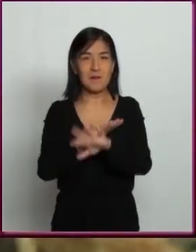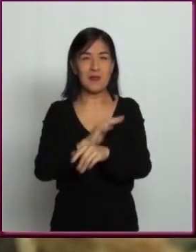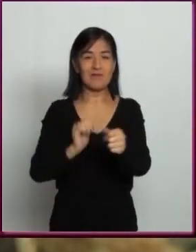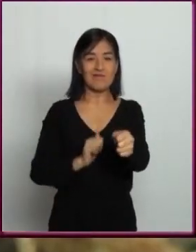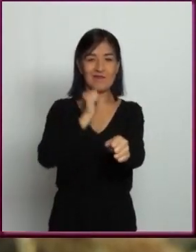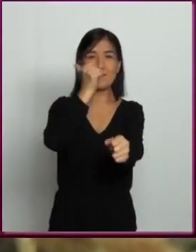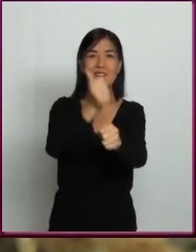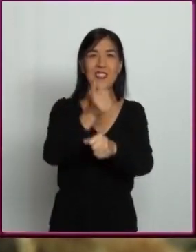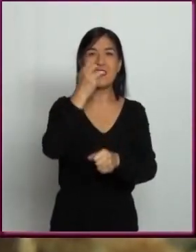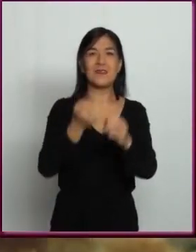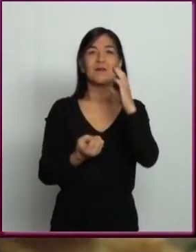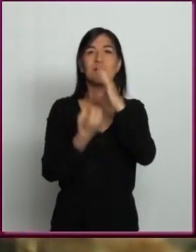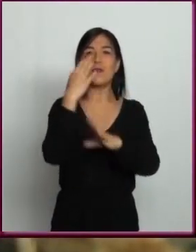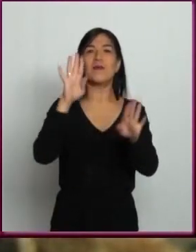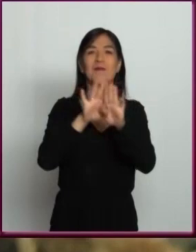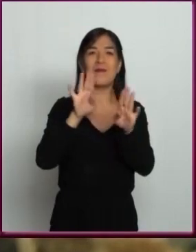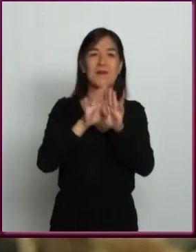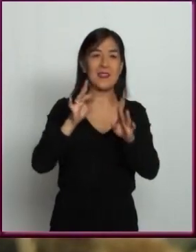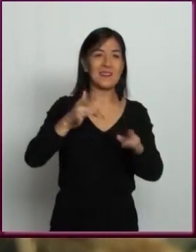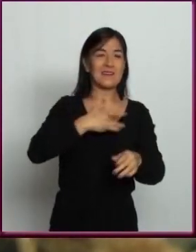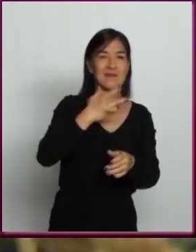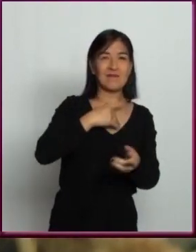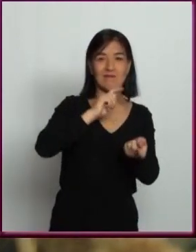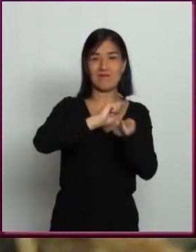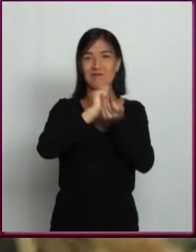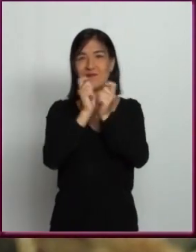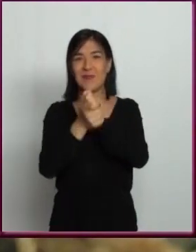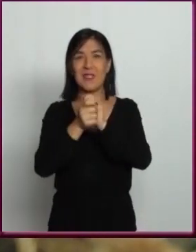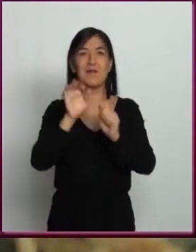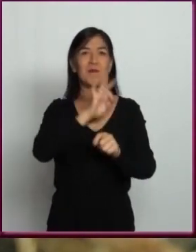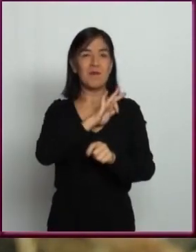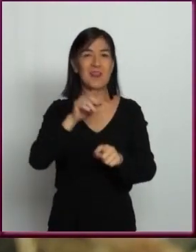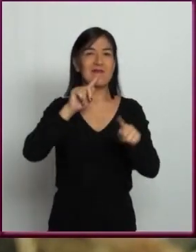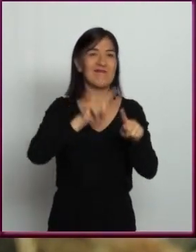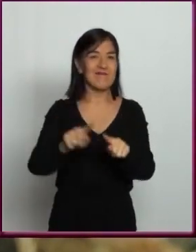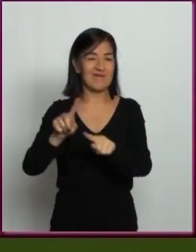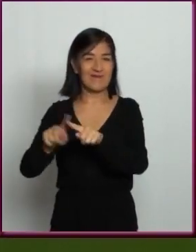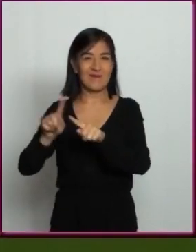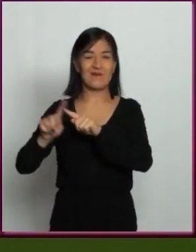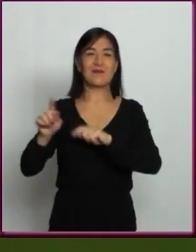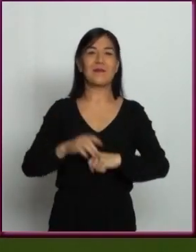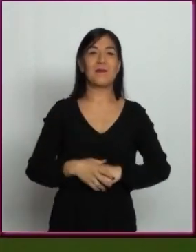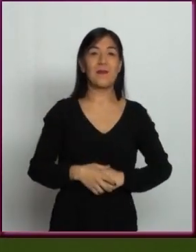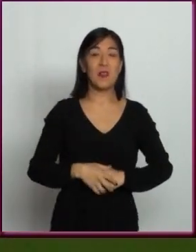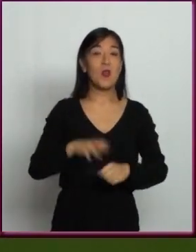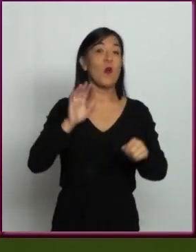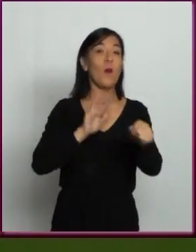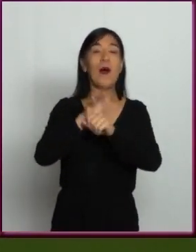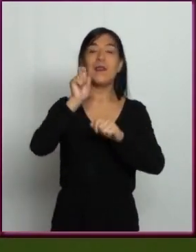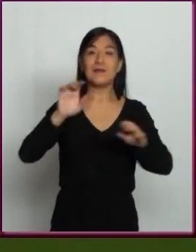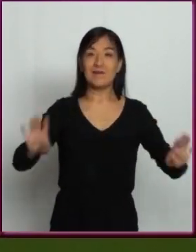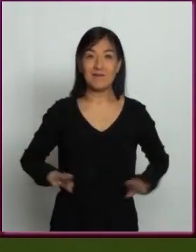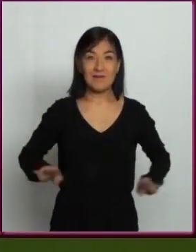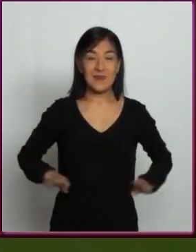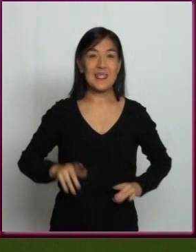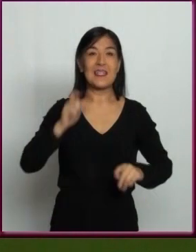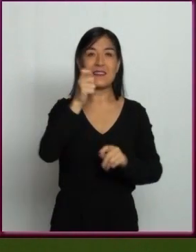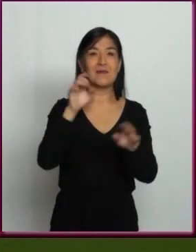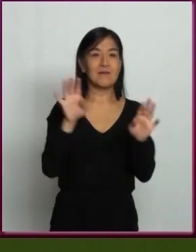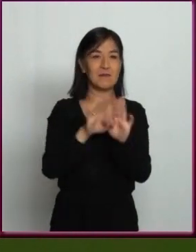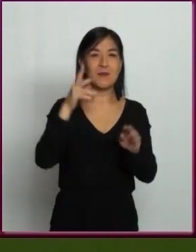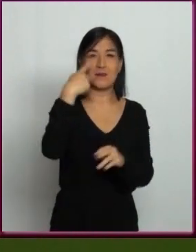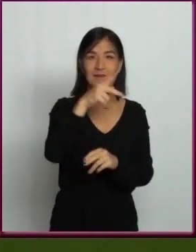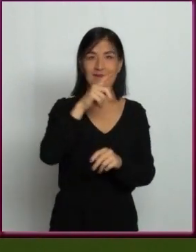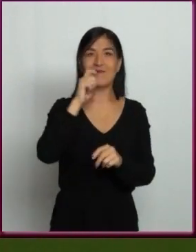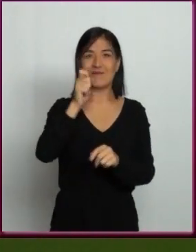adaptarse a una gran cantidad de ambientes y evolucionar de formas muy variadas. Una de las características más distintivas de